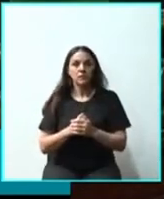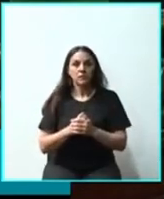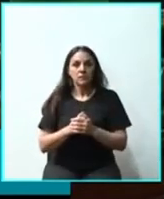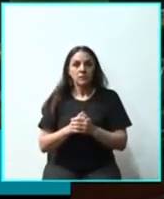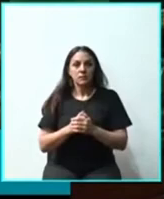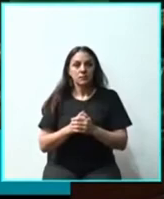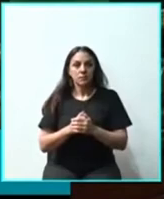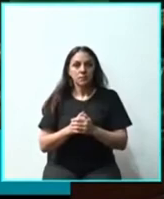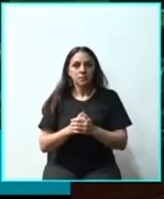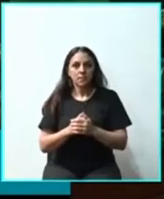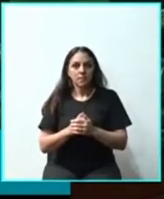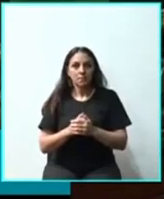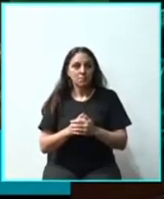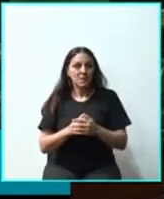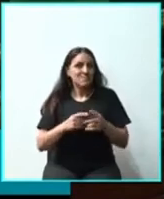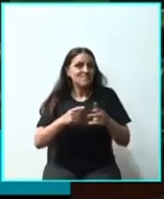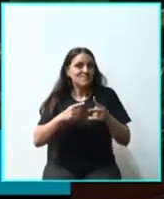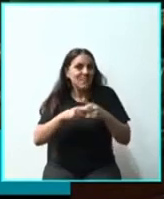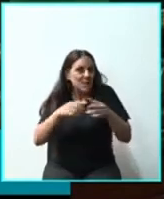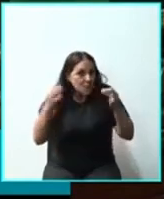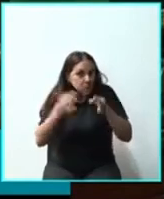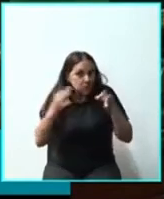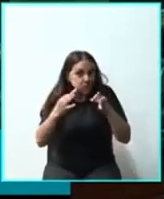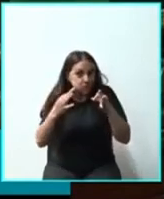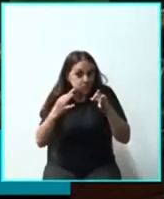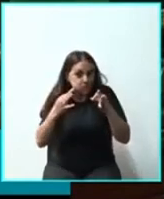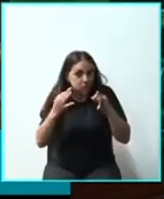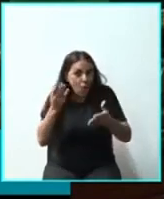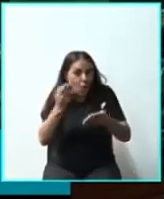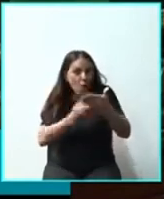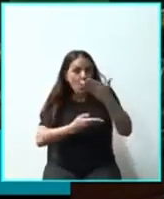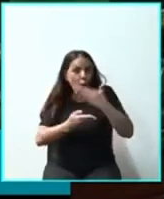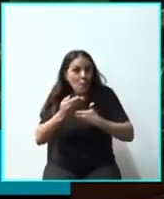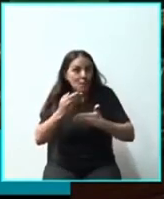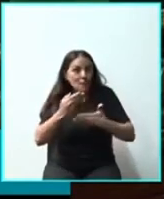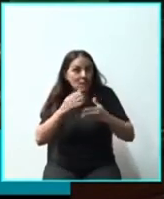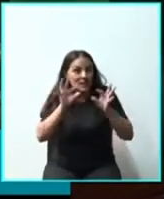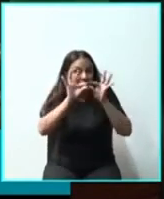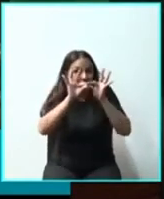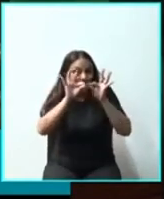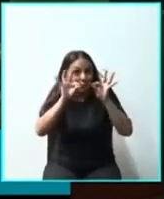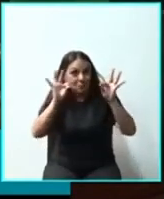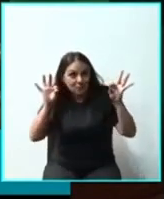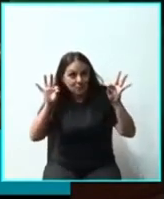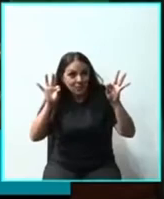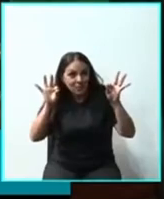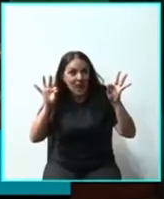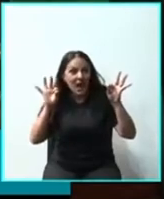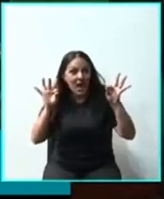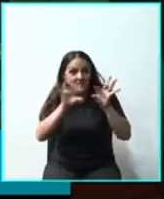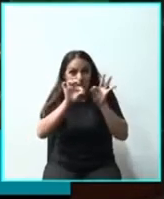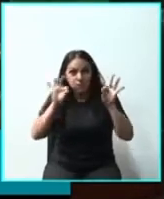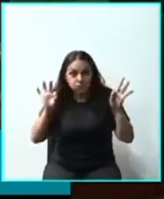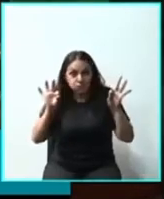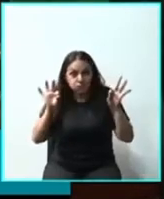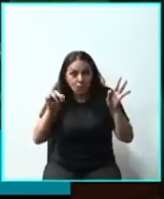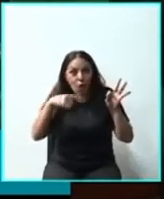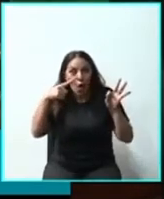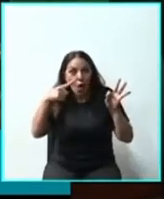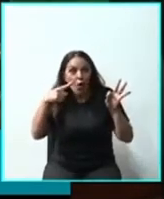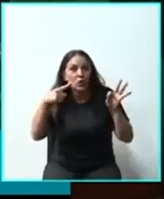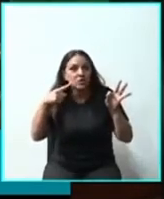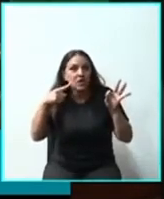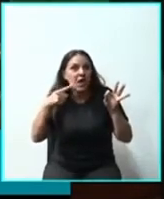para que se entienda técnicamente. No se comparte la fibra óptica, los pelitos del cable, con otros servicios